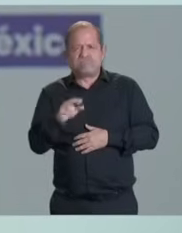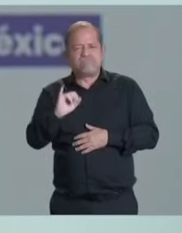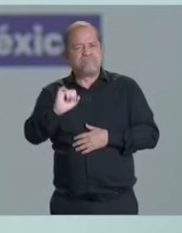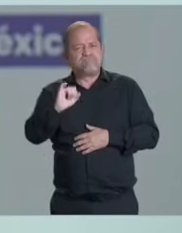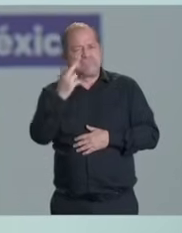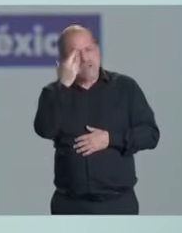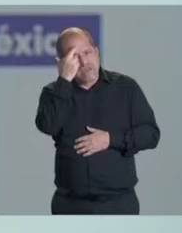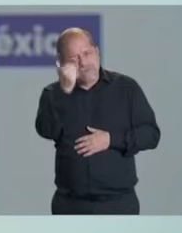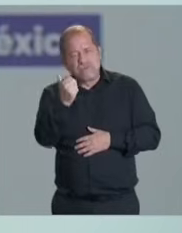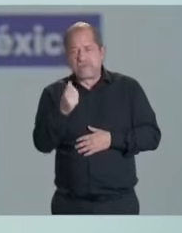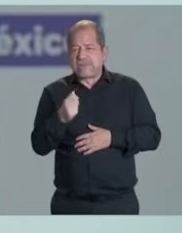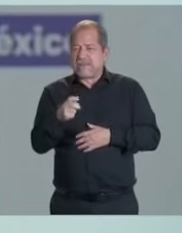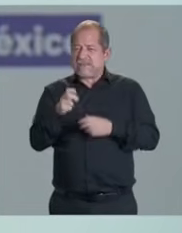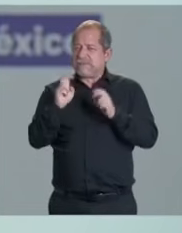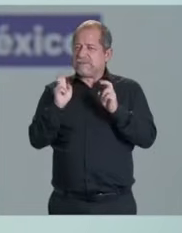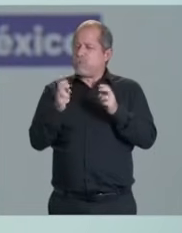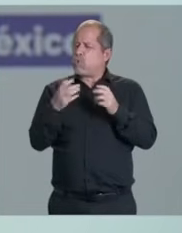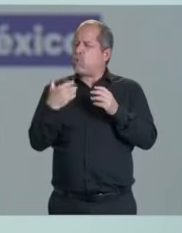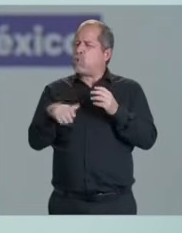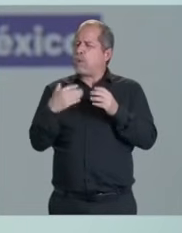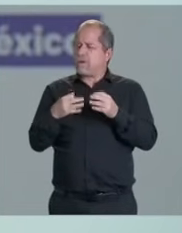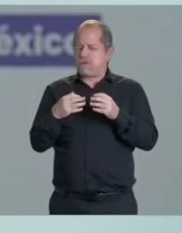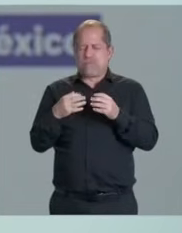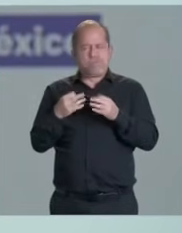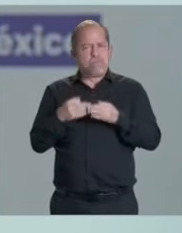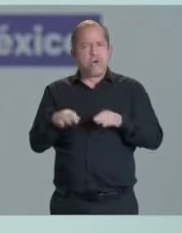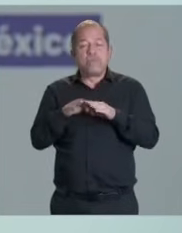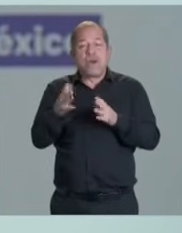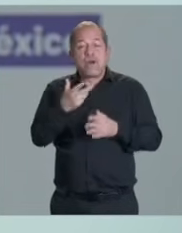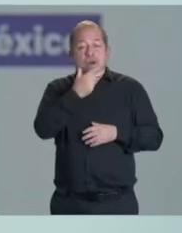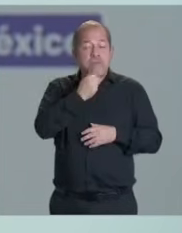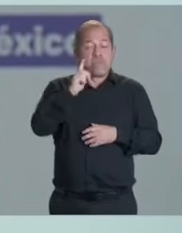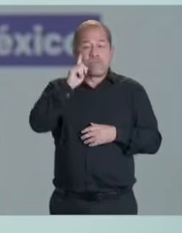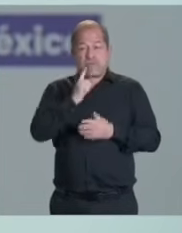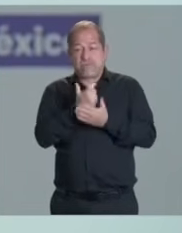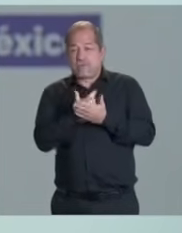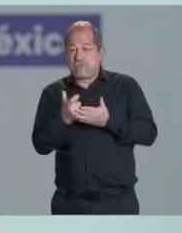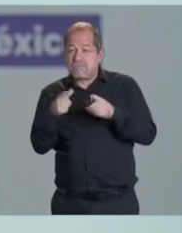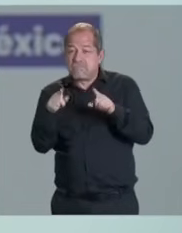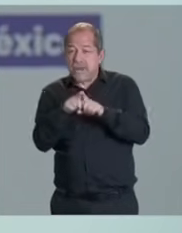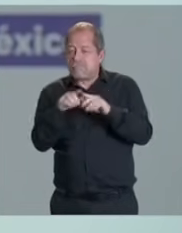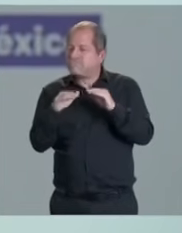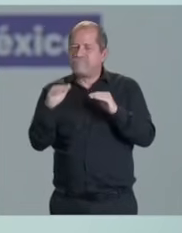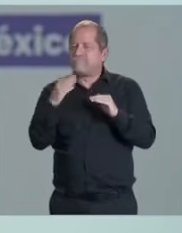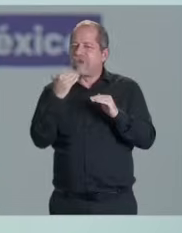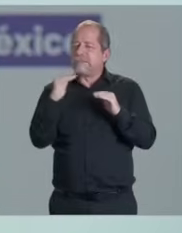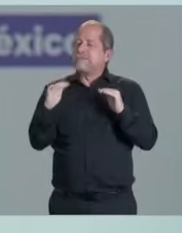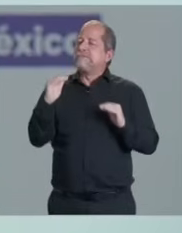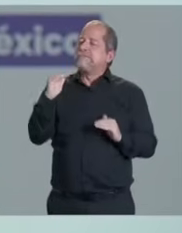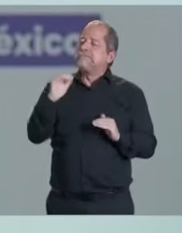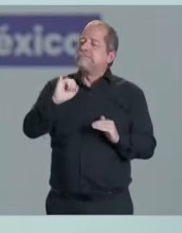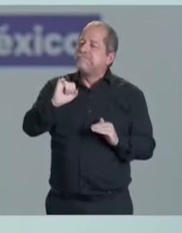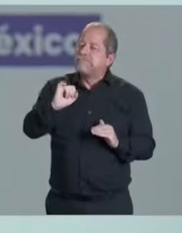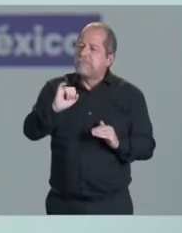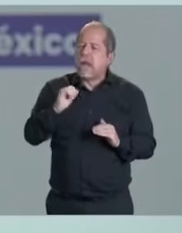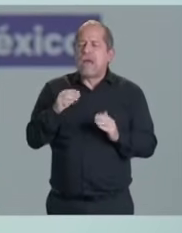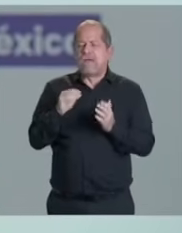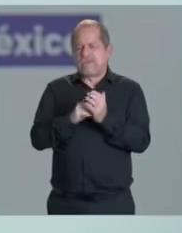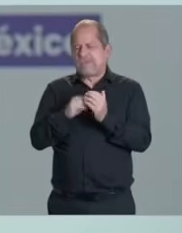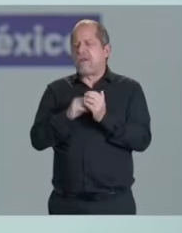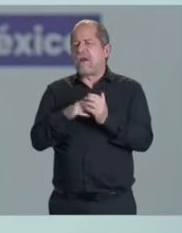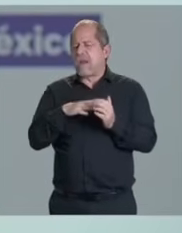logrado reducir todavía la brecha salarial entre hombres y mujeres. Y ese va a ser un elemento central en nuestro gobierno.